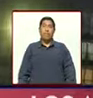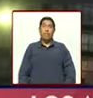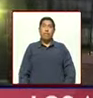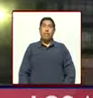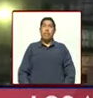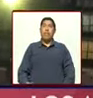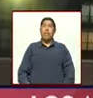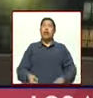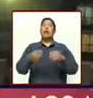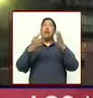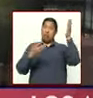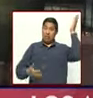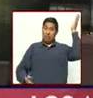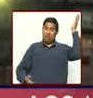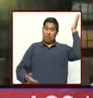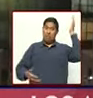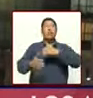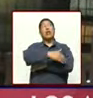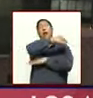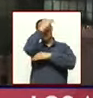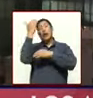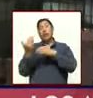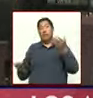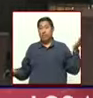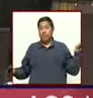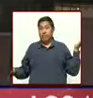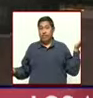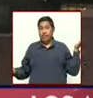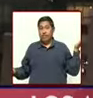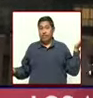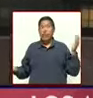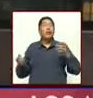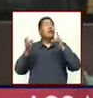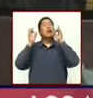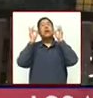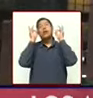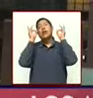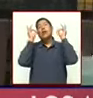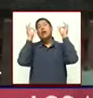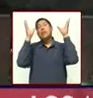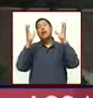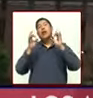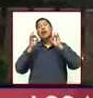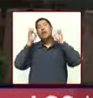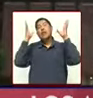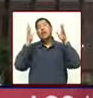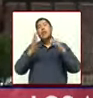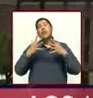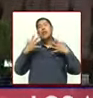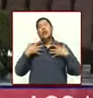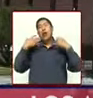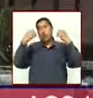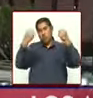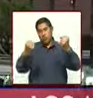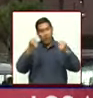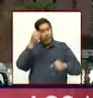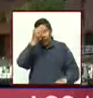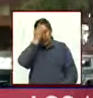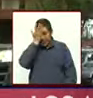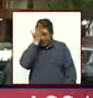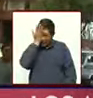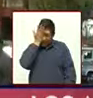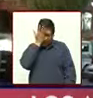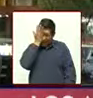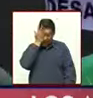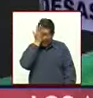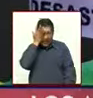No sé si puede ver el cielo, la humareda que tenemos. Tremendo, tremendo. A la salud. Es increíble el